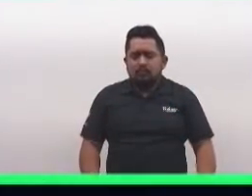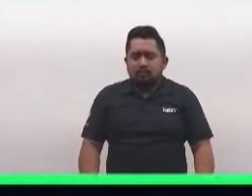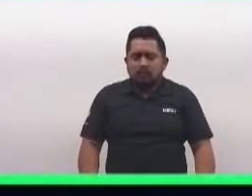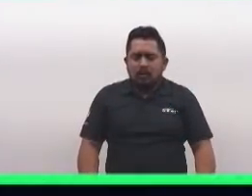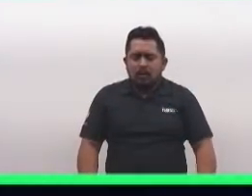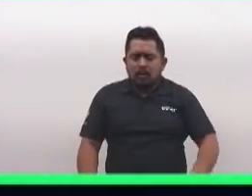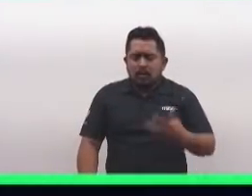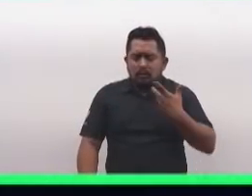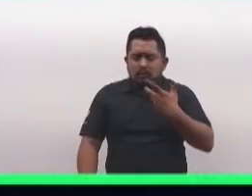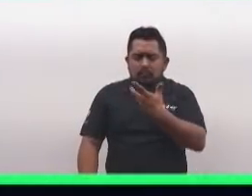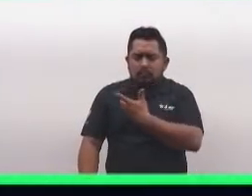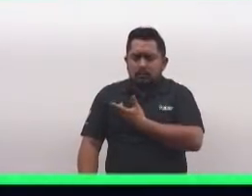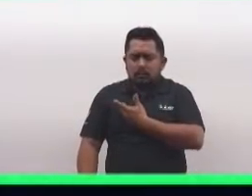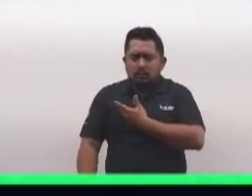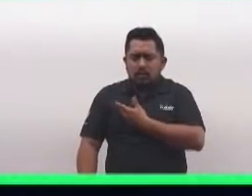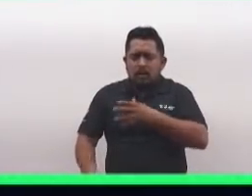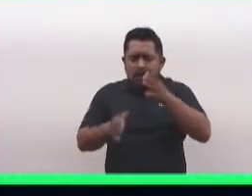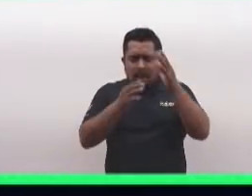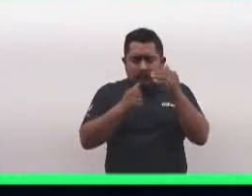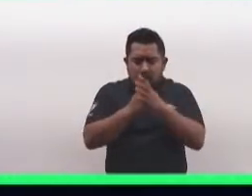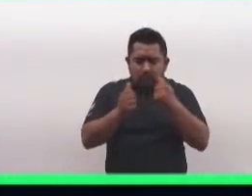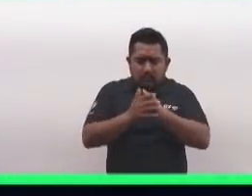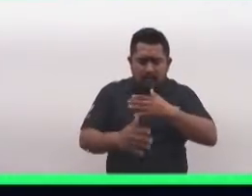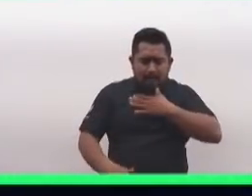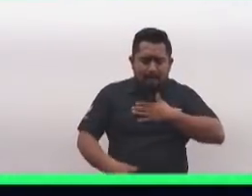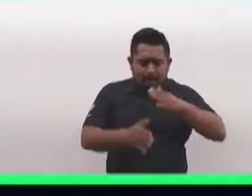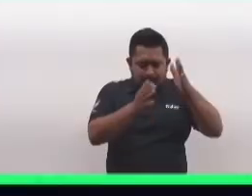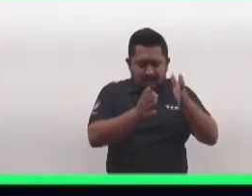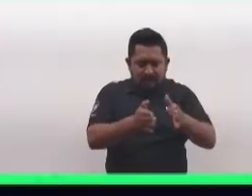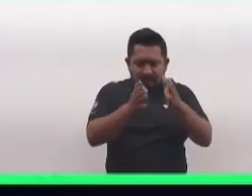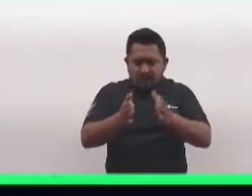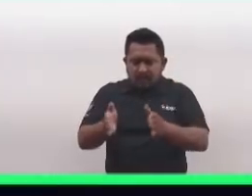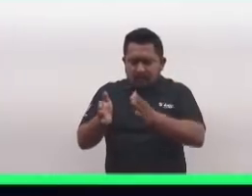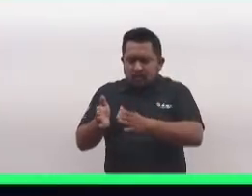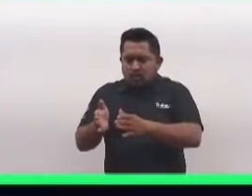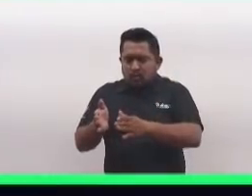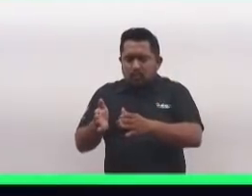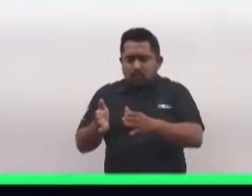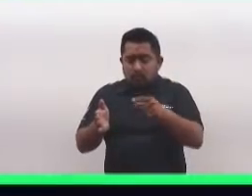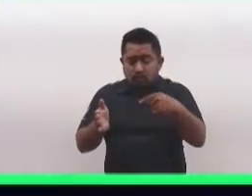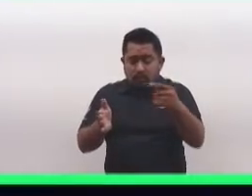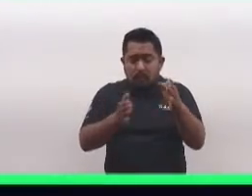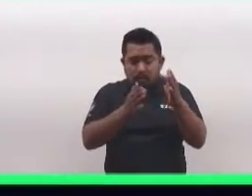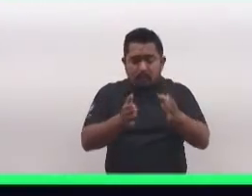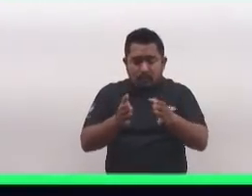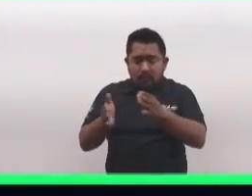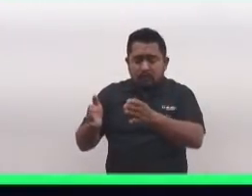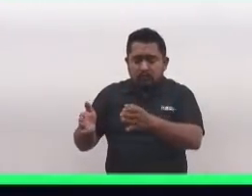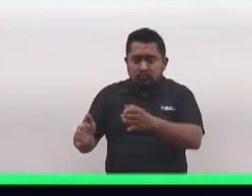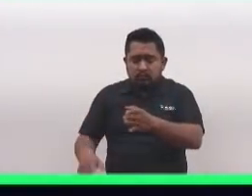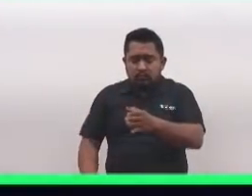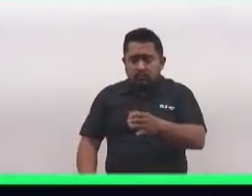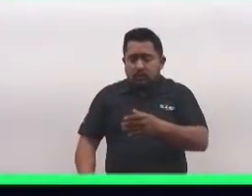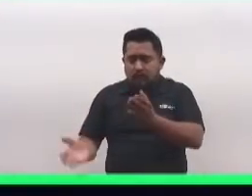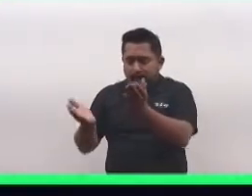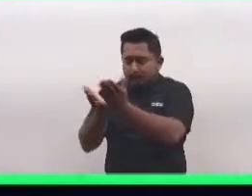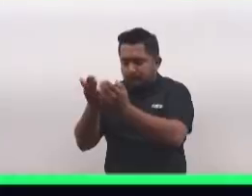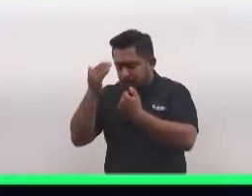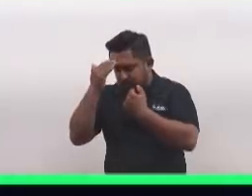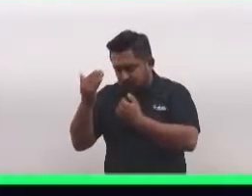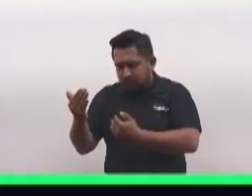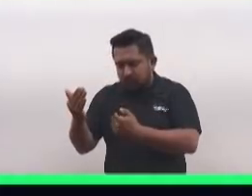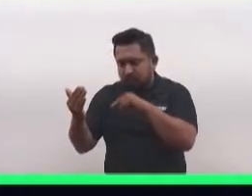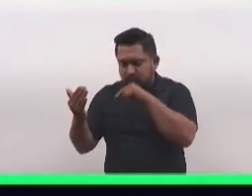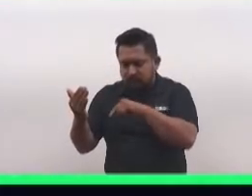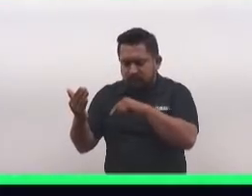que podamos ordenar esas áreas difíciles de nuestro interior que podamos fluir conforme a tu palabra